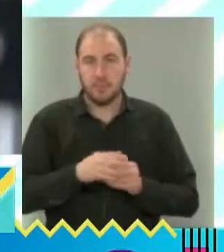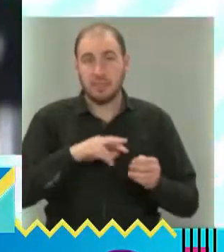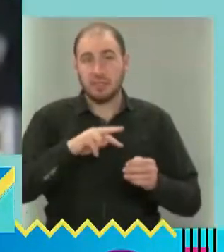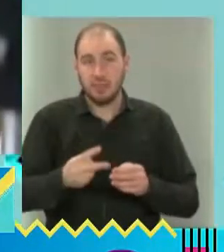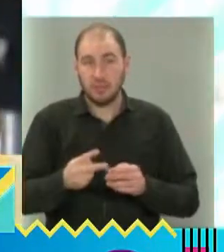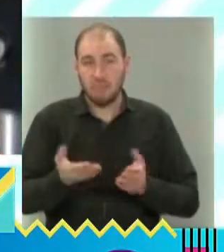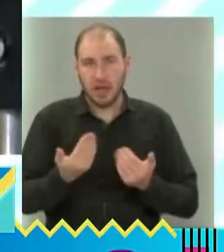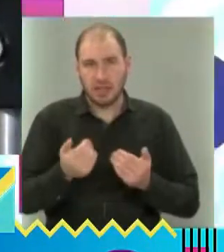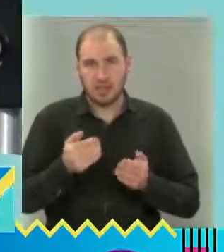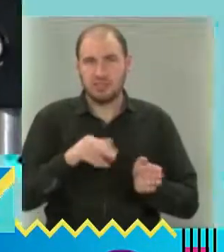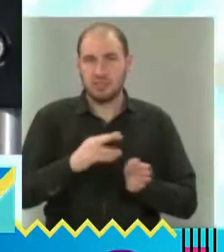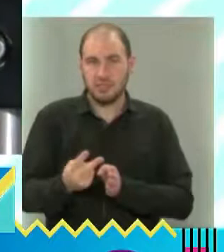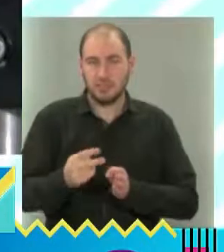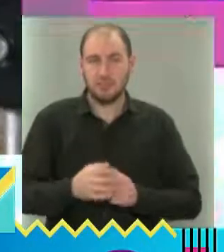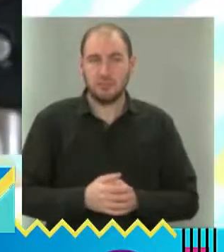segunda